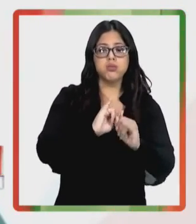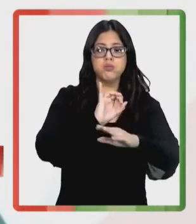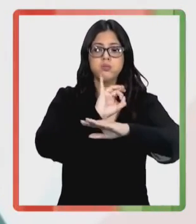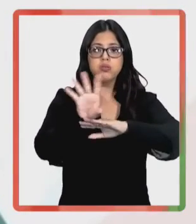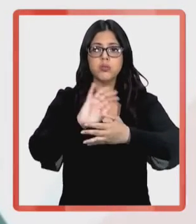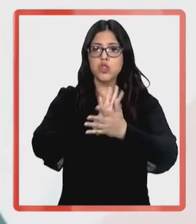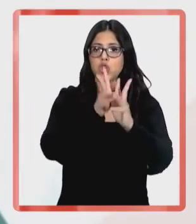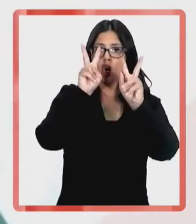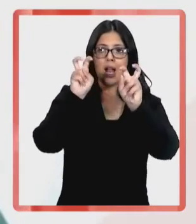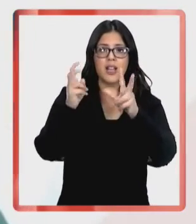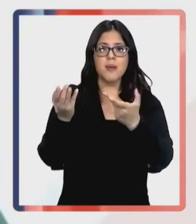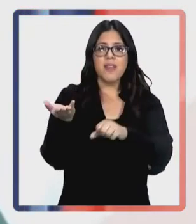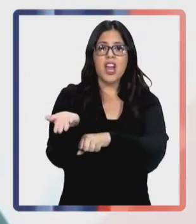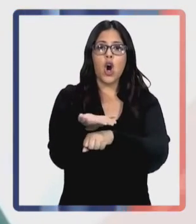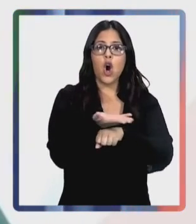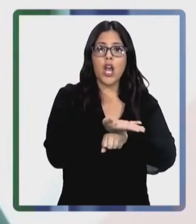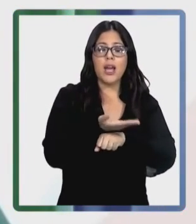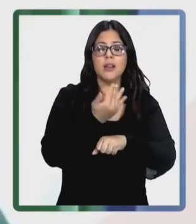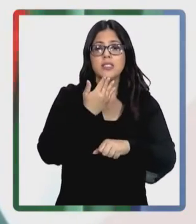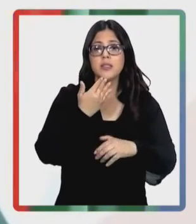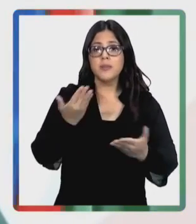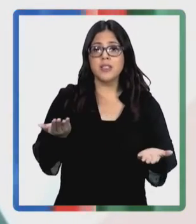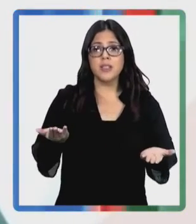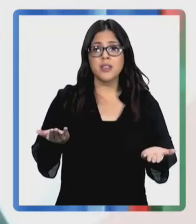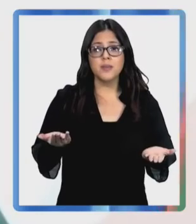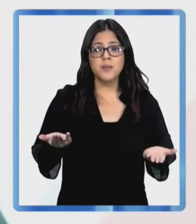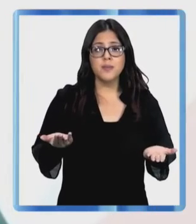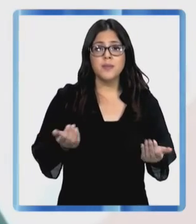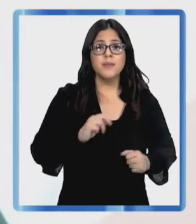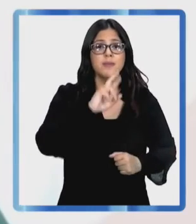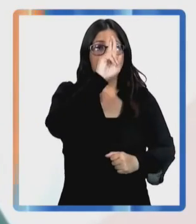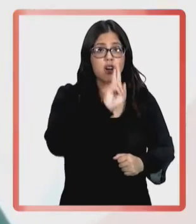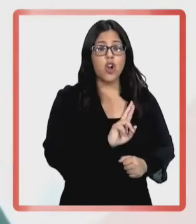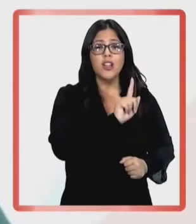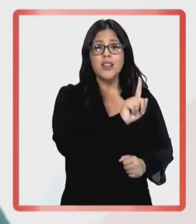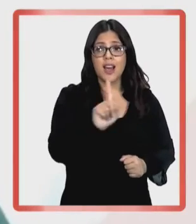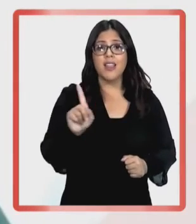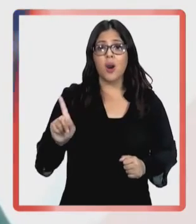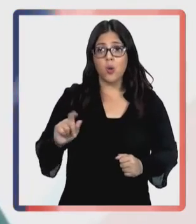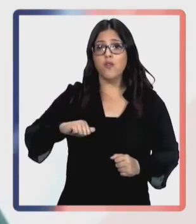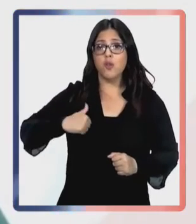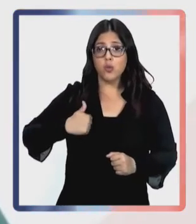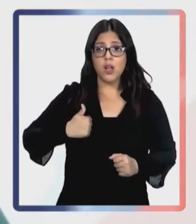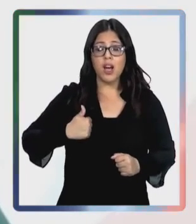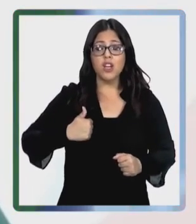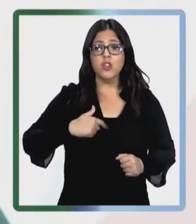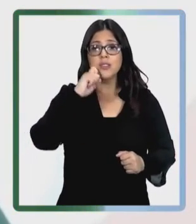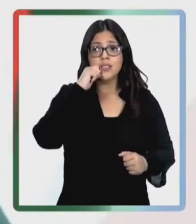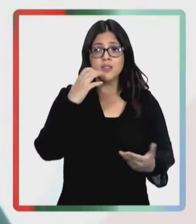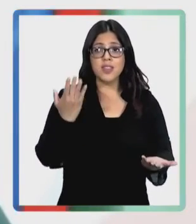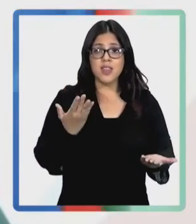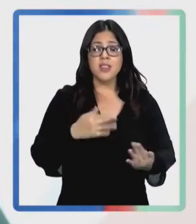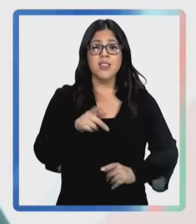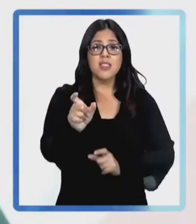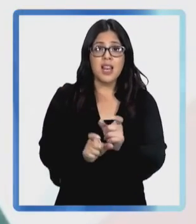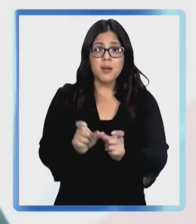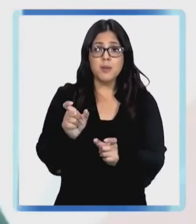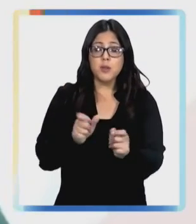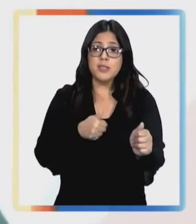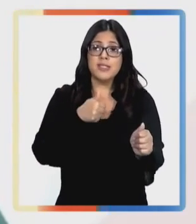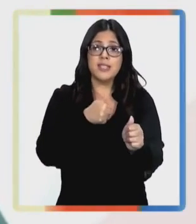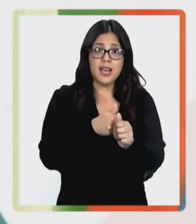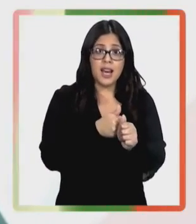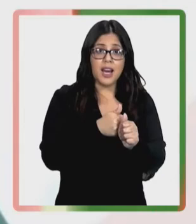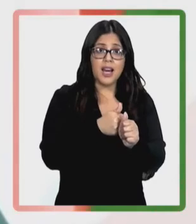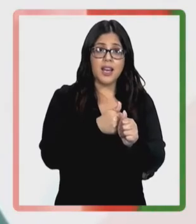referente a la colecta. Y por supuesto que ahí el rol de cada uno, y yo soy voluntaria, es que a nuestras personas cercanas